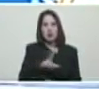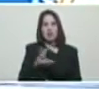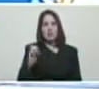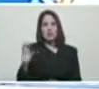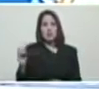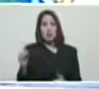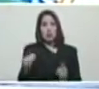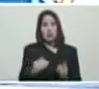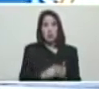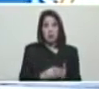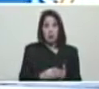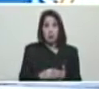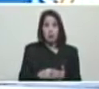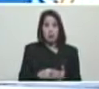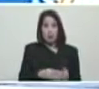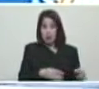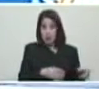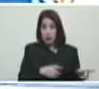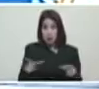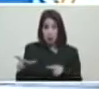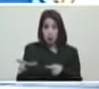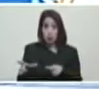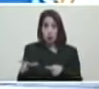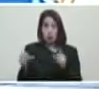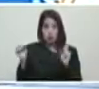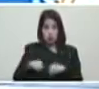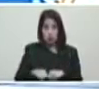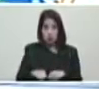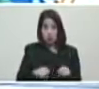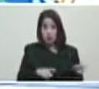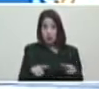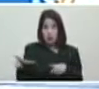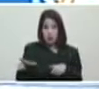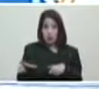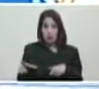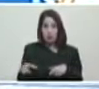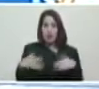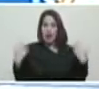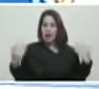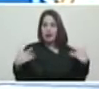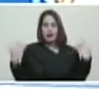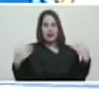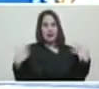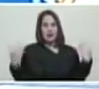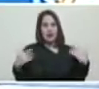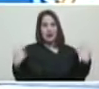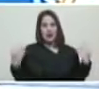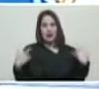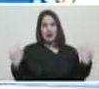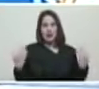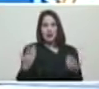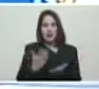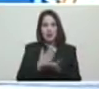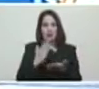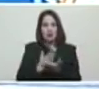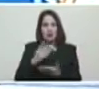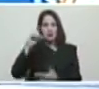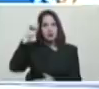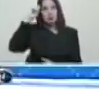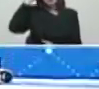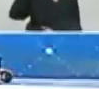verdad estamos preparados es una gran alegría y siempre